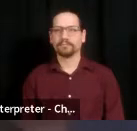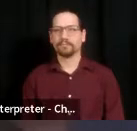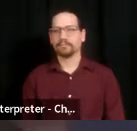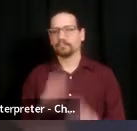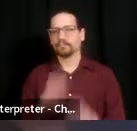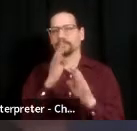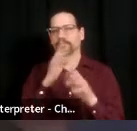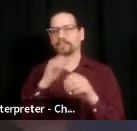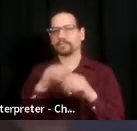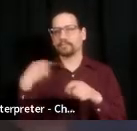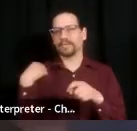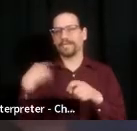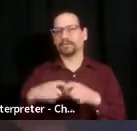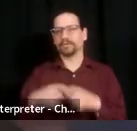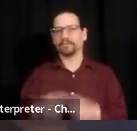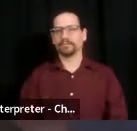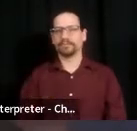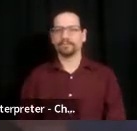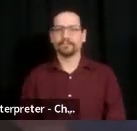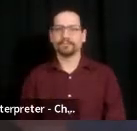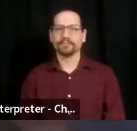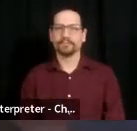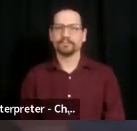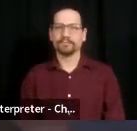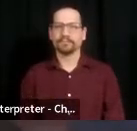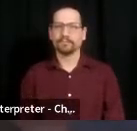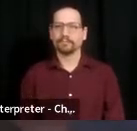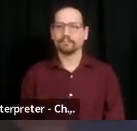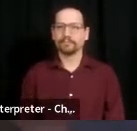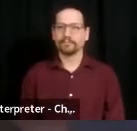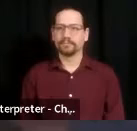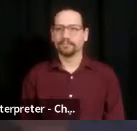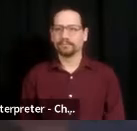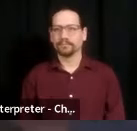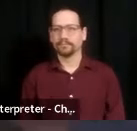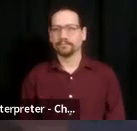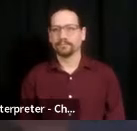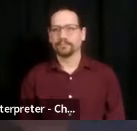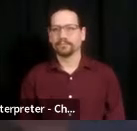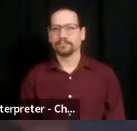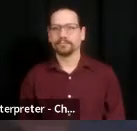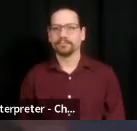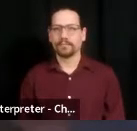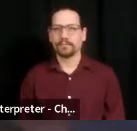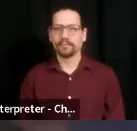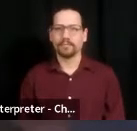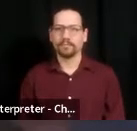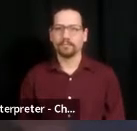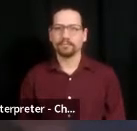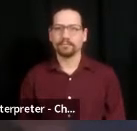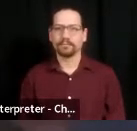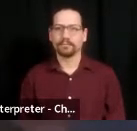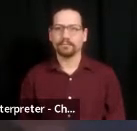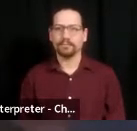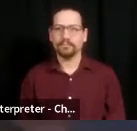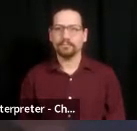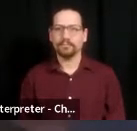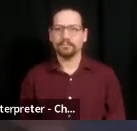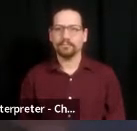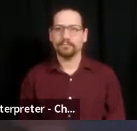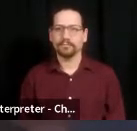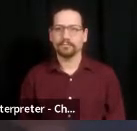públicas puedan limpiar las carreteras principales, los empleados del Estado que están limpiando las